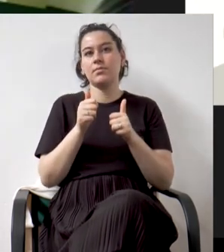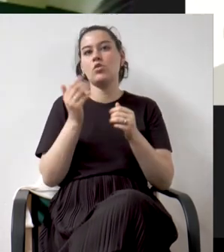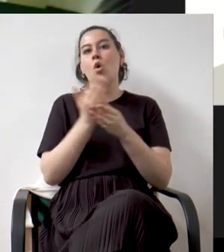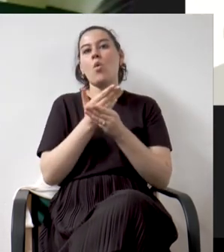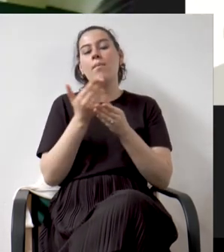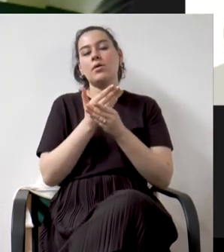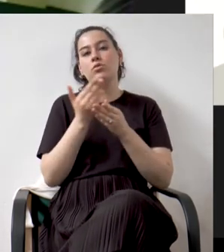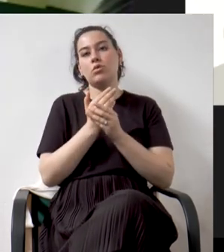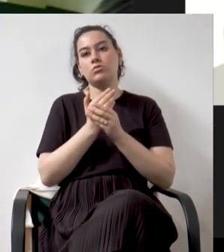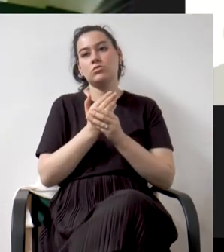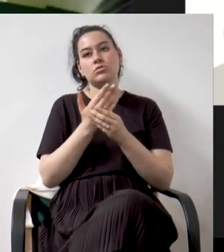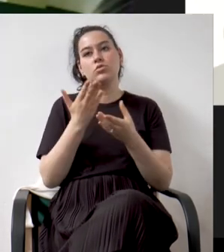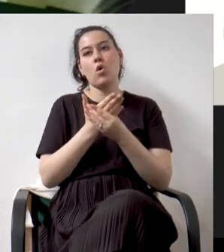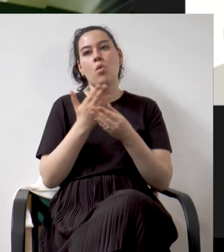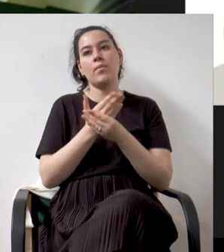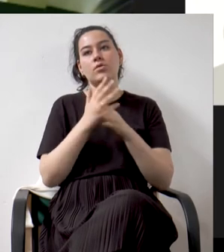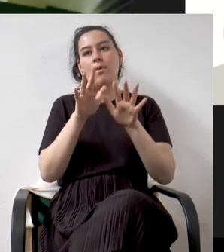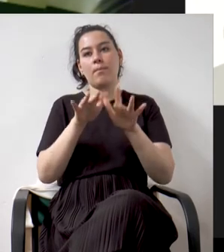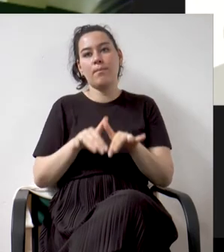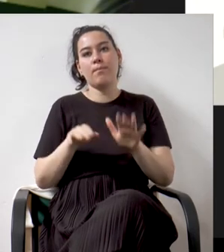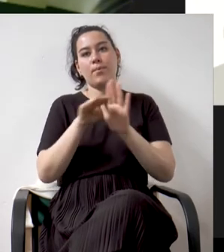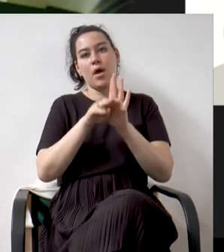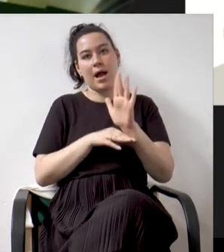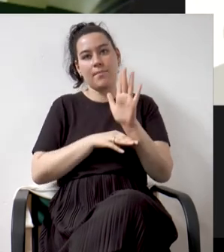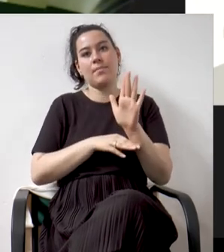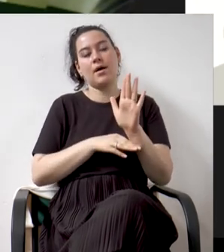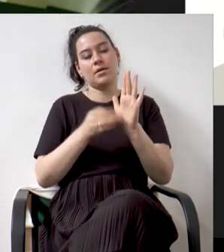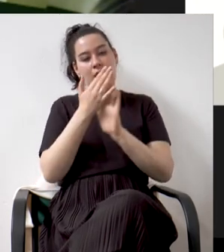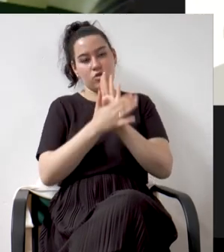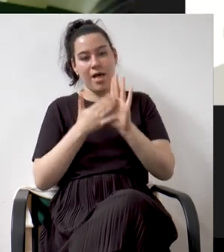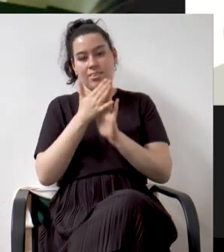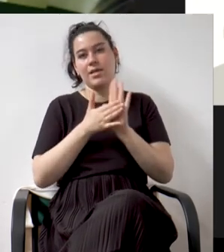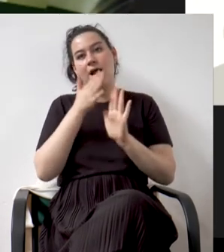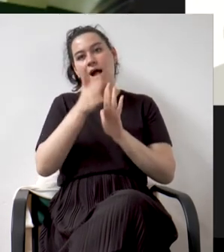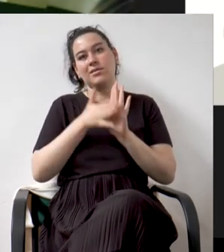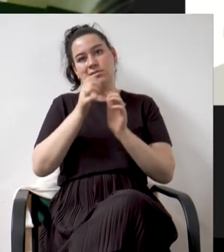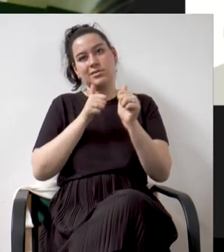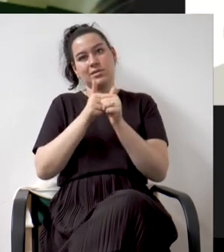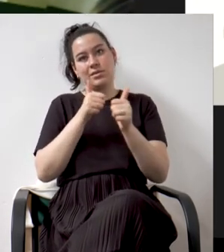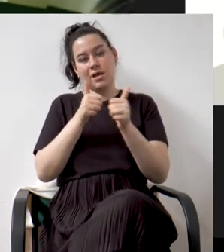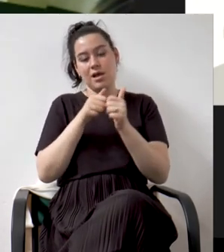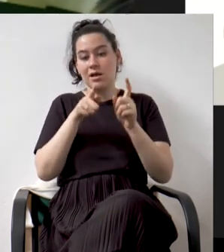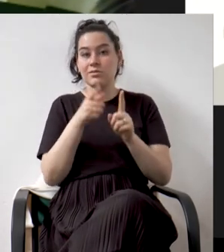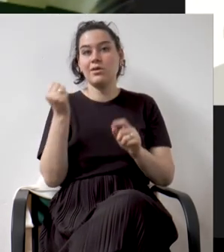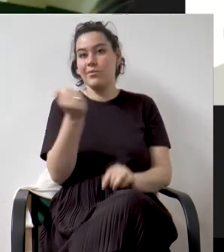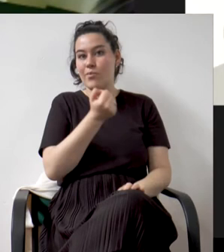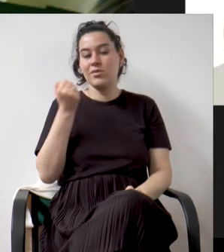documentos, que son los programas regionales de enseñanza terciaria de cada uno de los CENURES, constituyen una